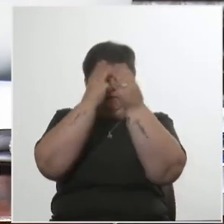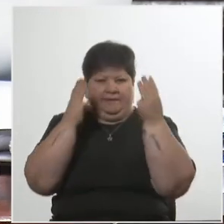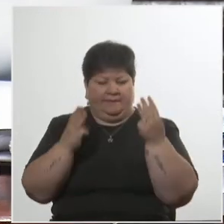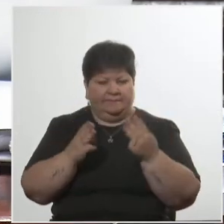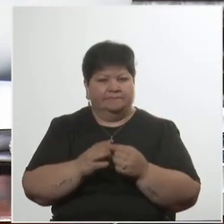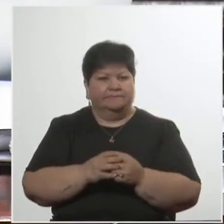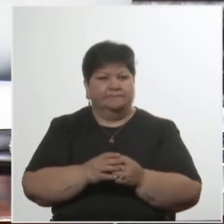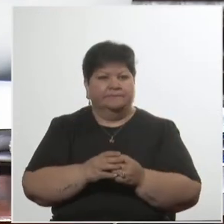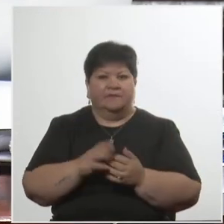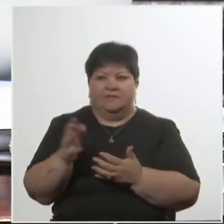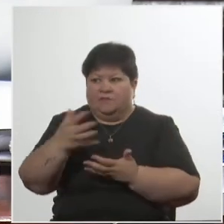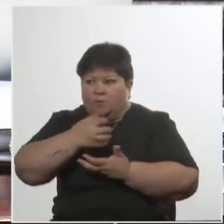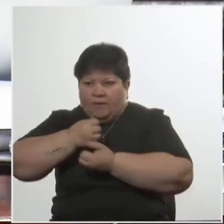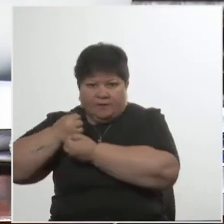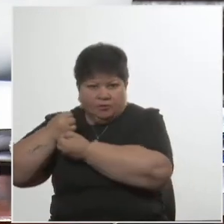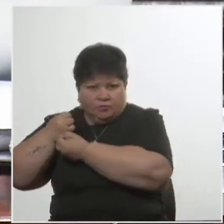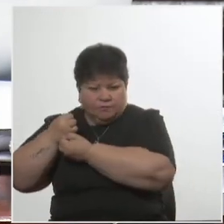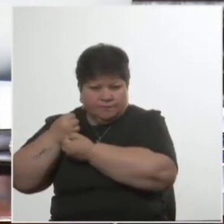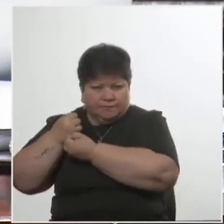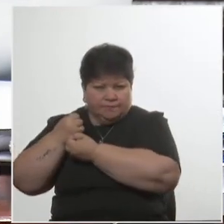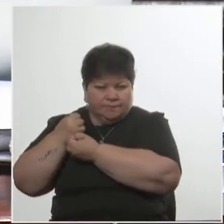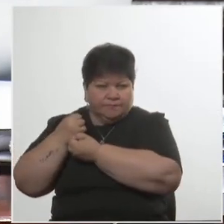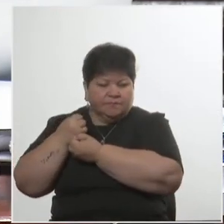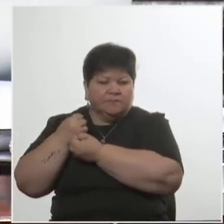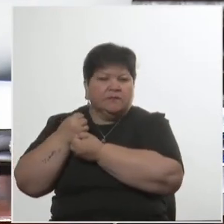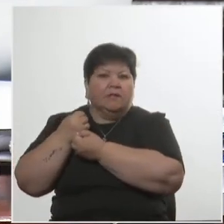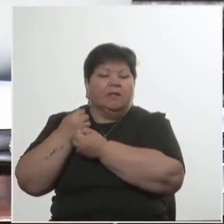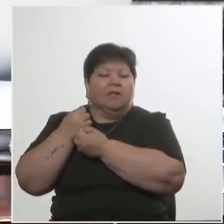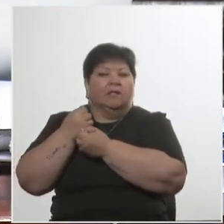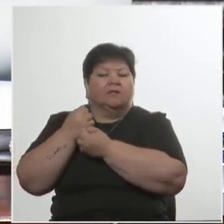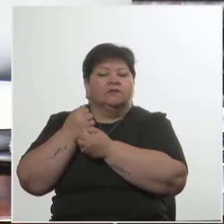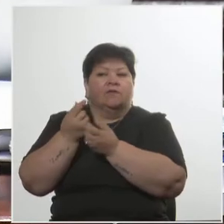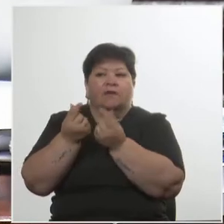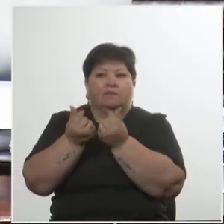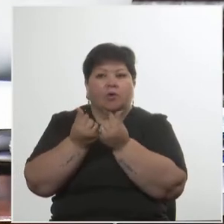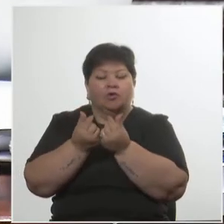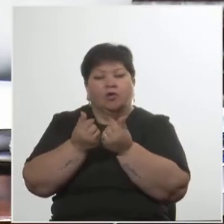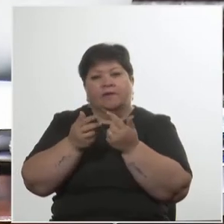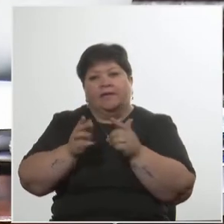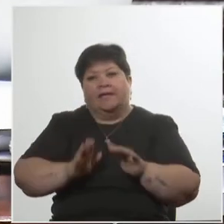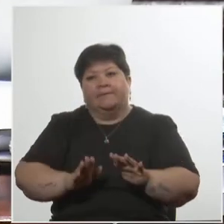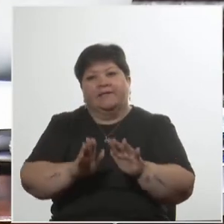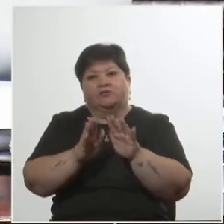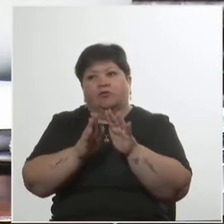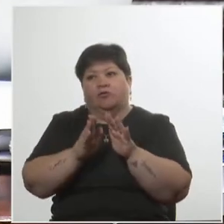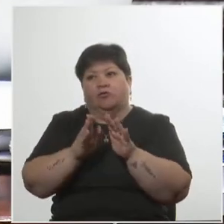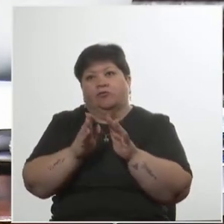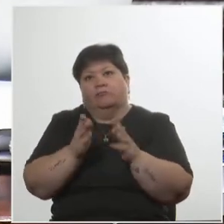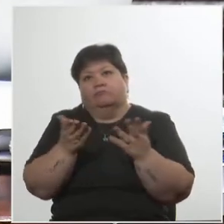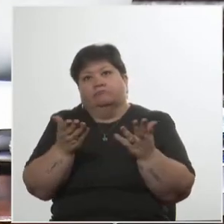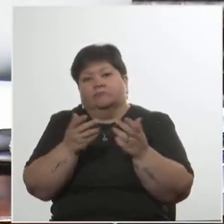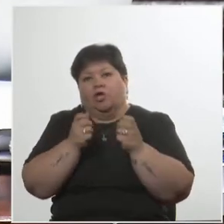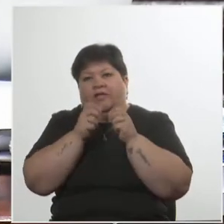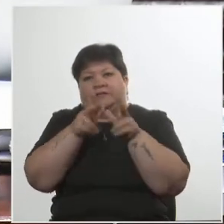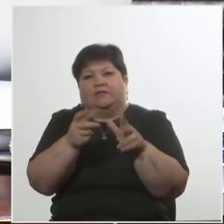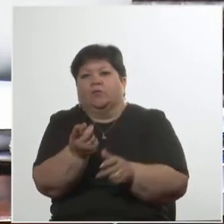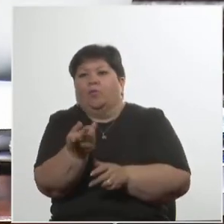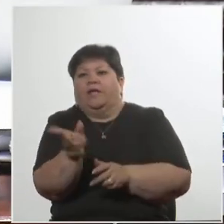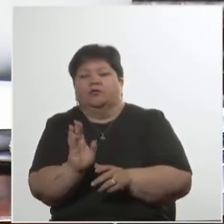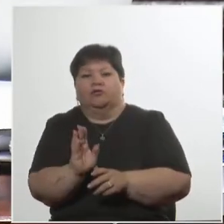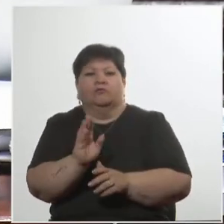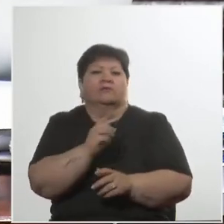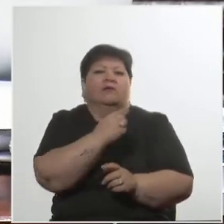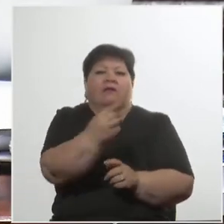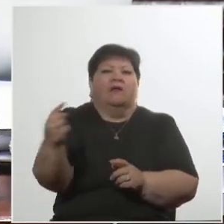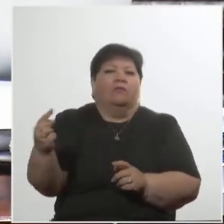de secuestros sobre el monto de la reparación decía yo bueno es mejor no tasarla es mejor que caso a